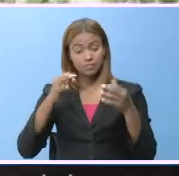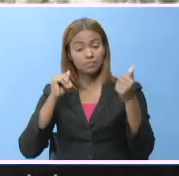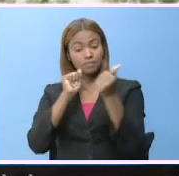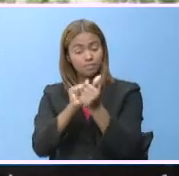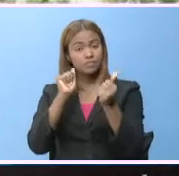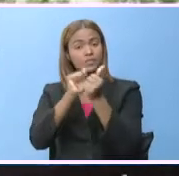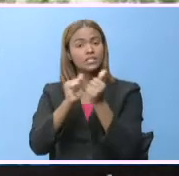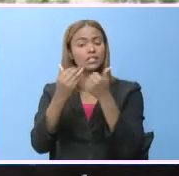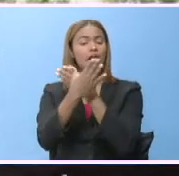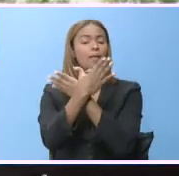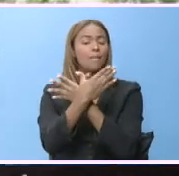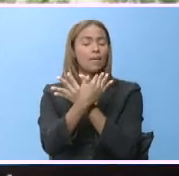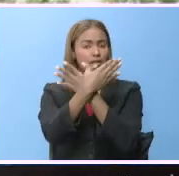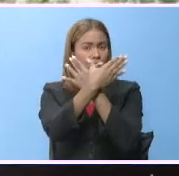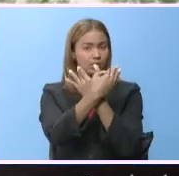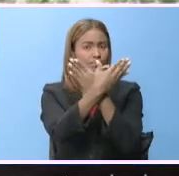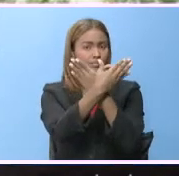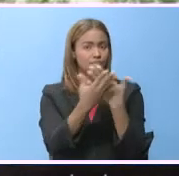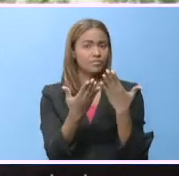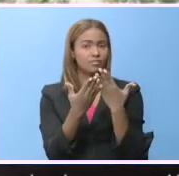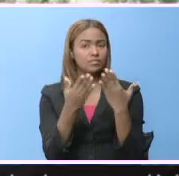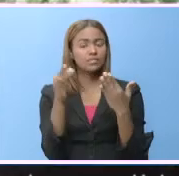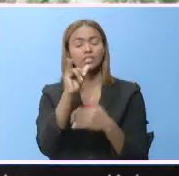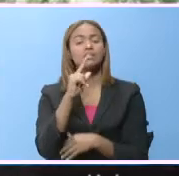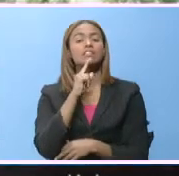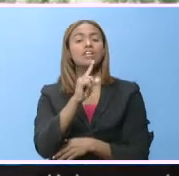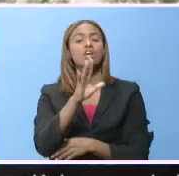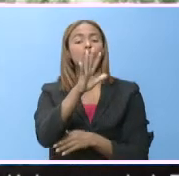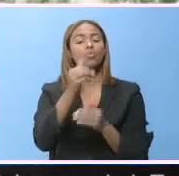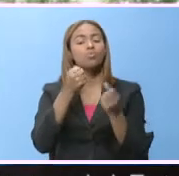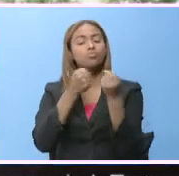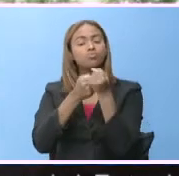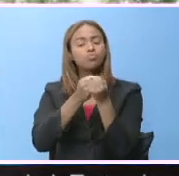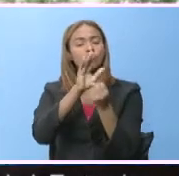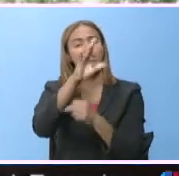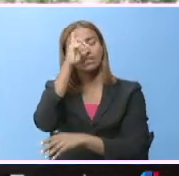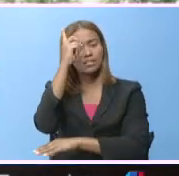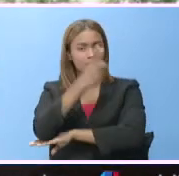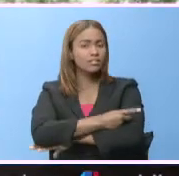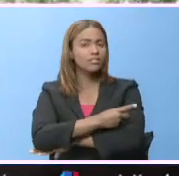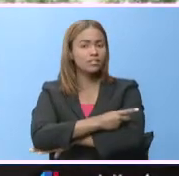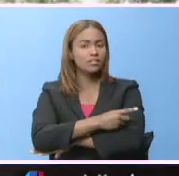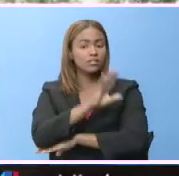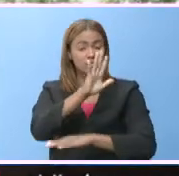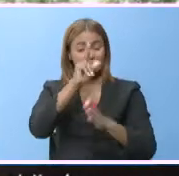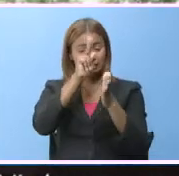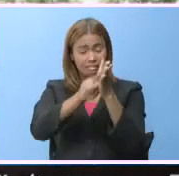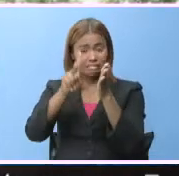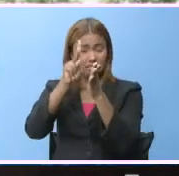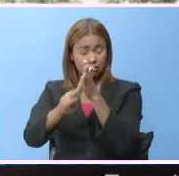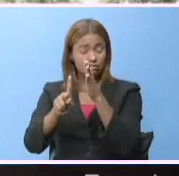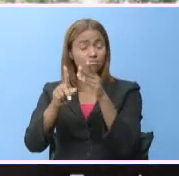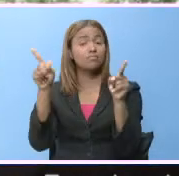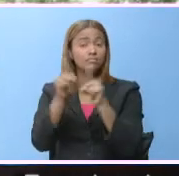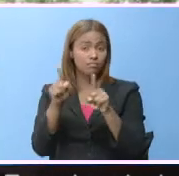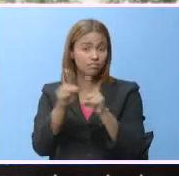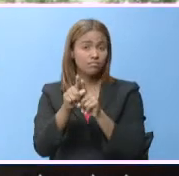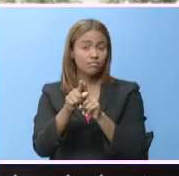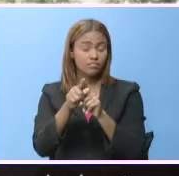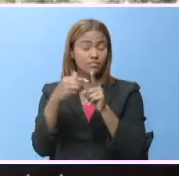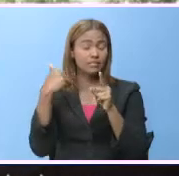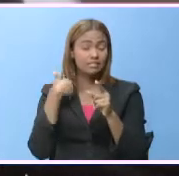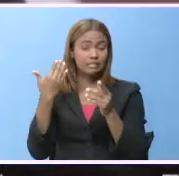acompañar a las mariposas y ser su chofer ese día. Su asesinato también marca